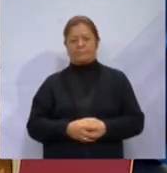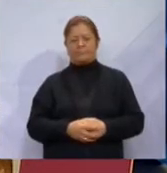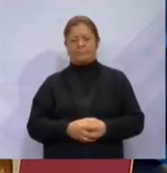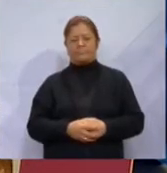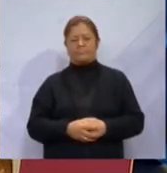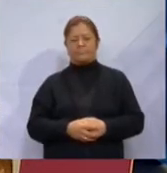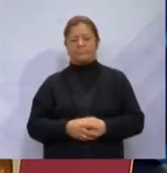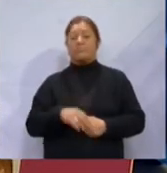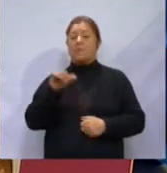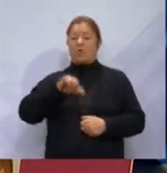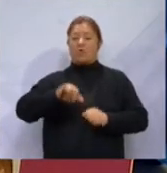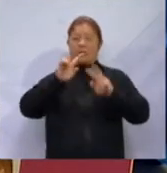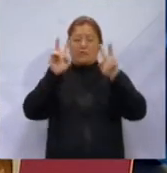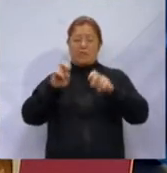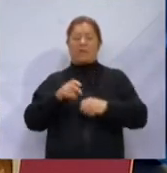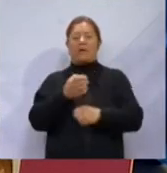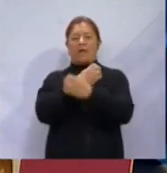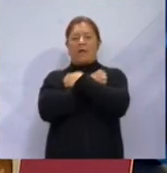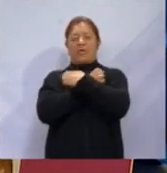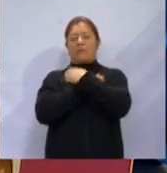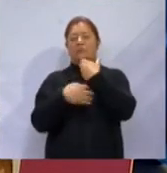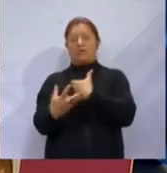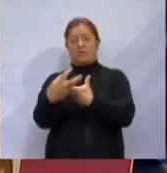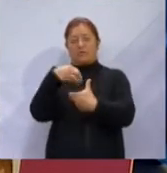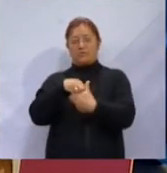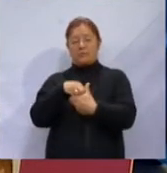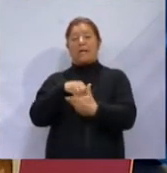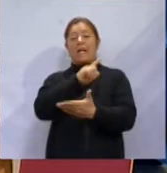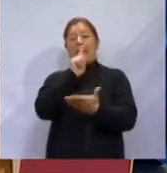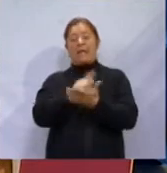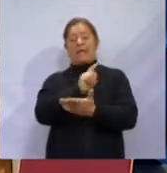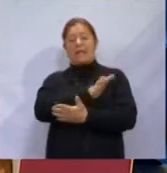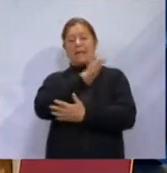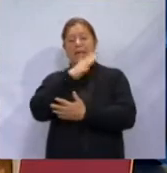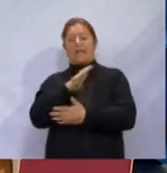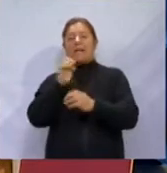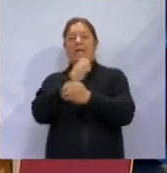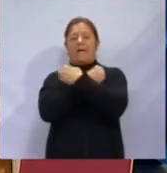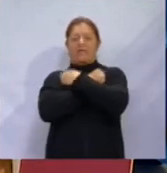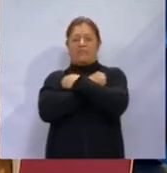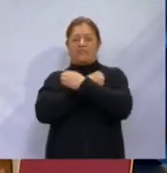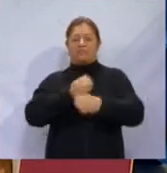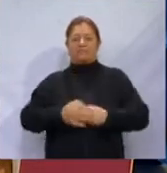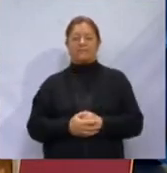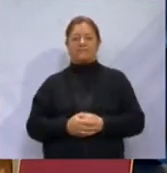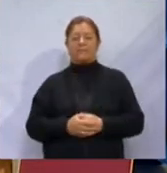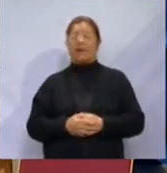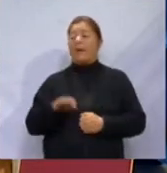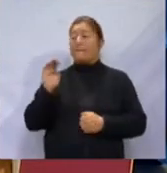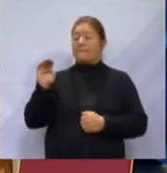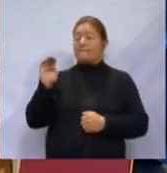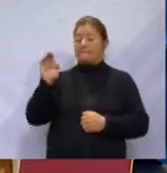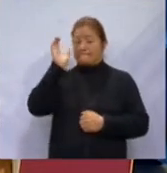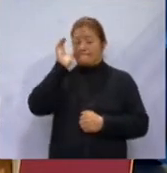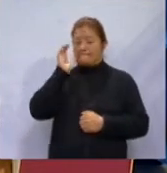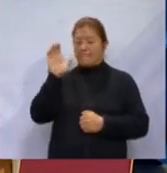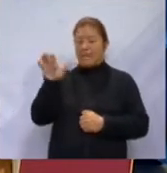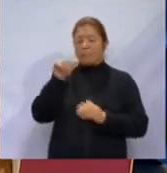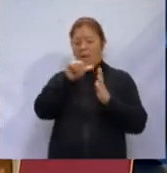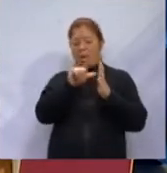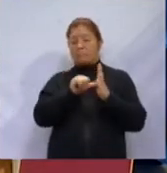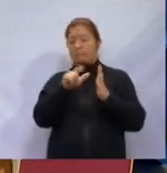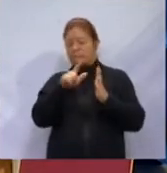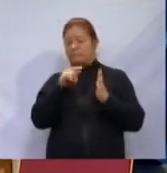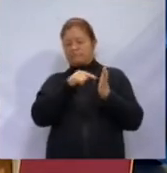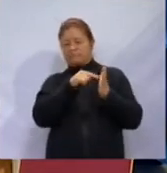tema de hoy es la educación inclusiva y la Ley General de Educación. Y fíjate, Katy, que un artículo